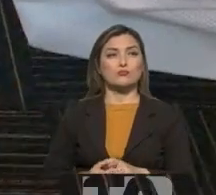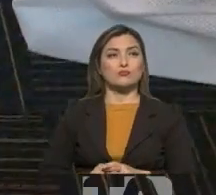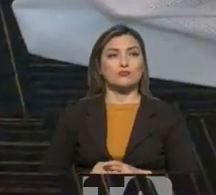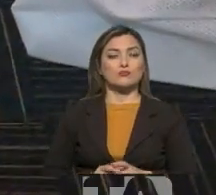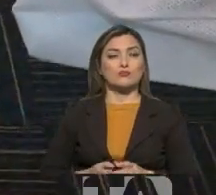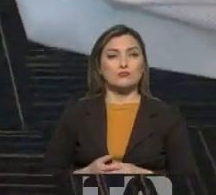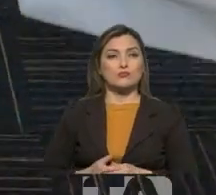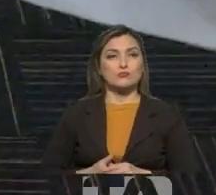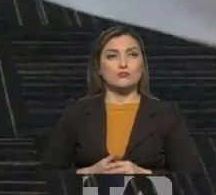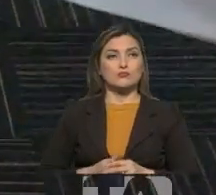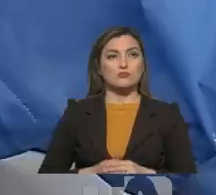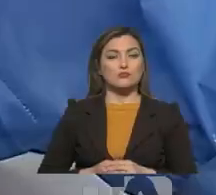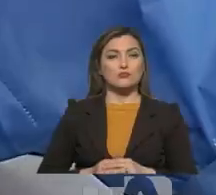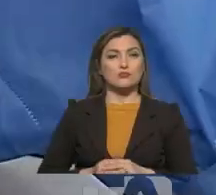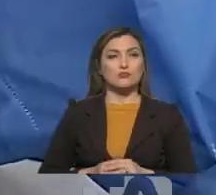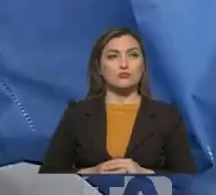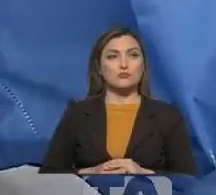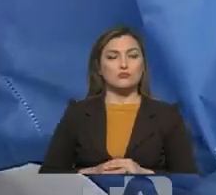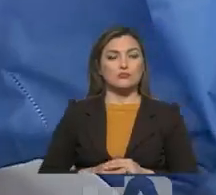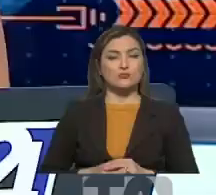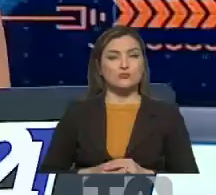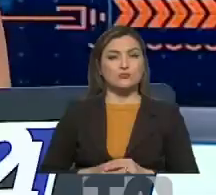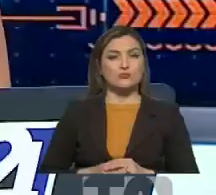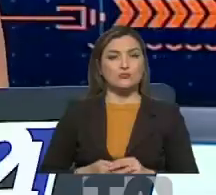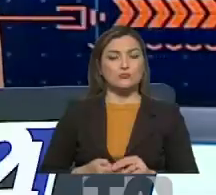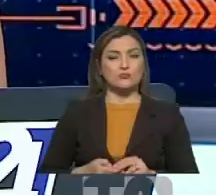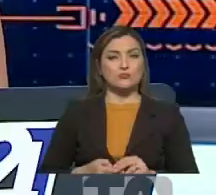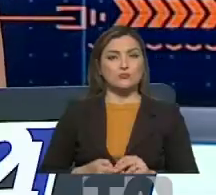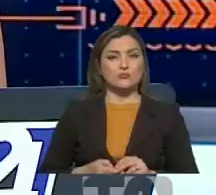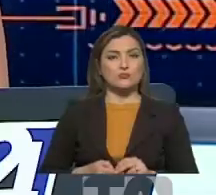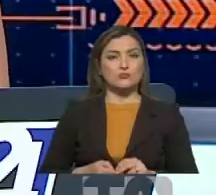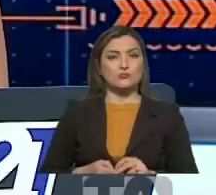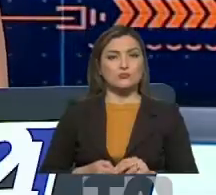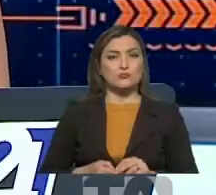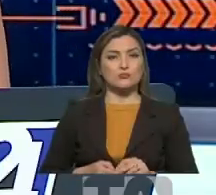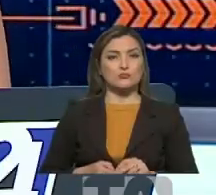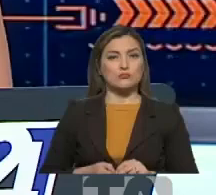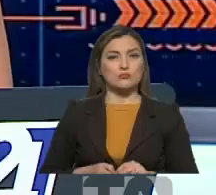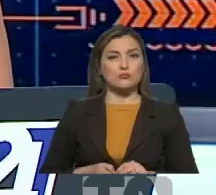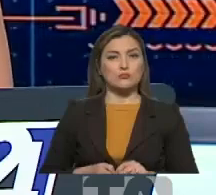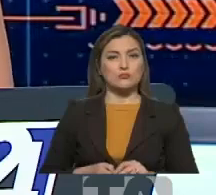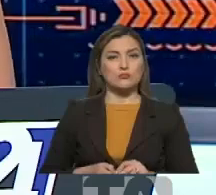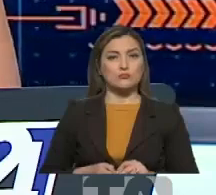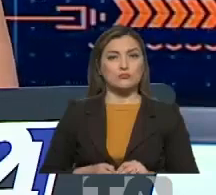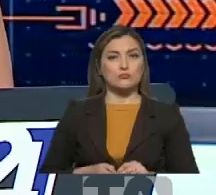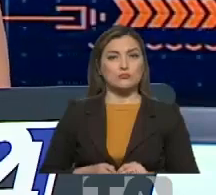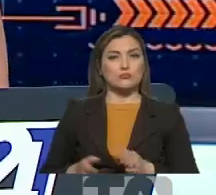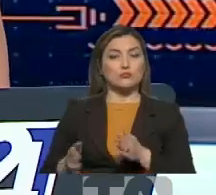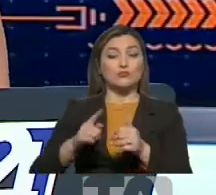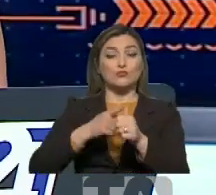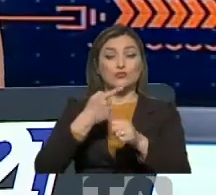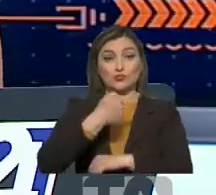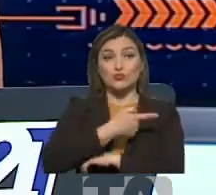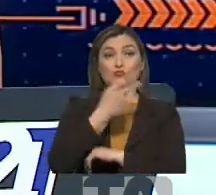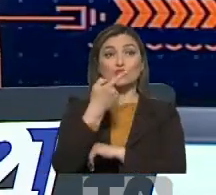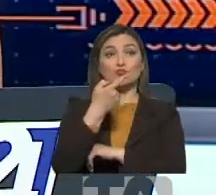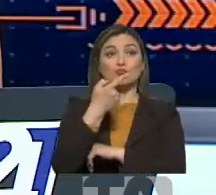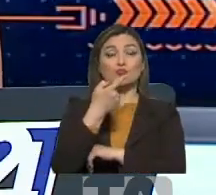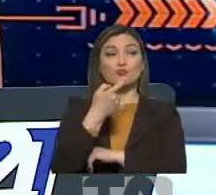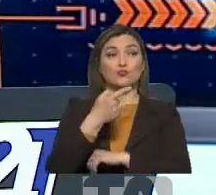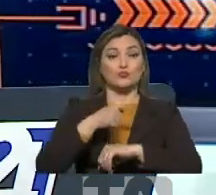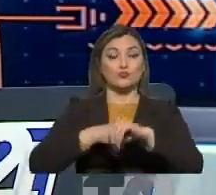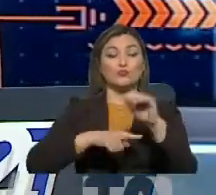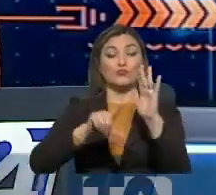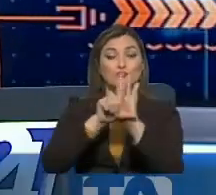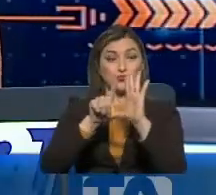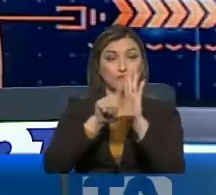guayaquil y carlos acotó 24 horas durante los primeros días de aplicación del toque de queda